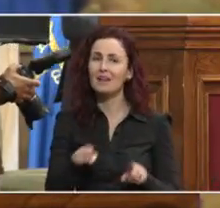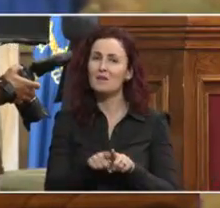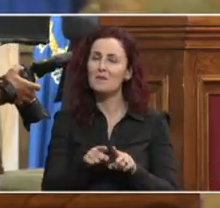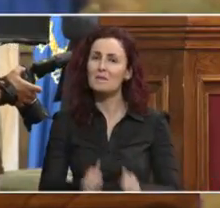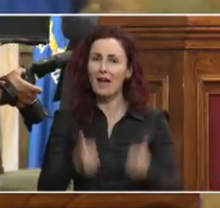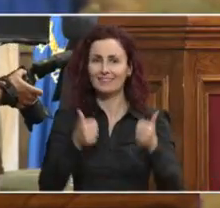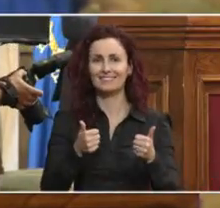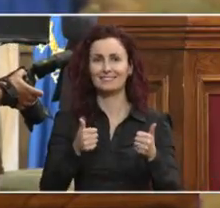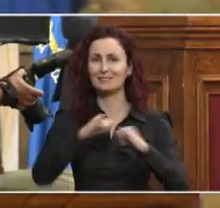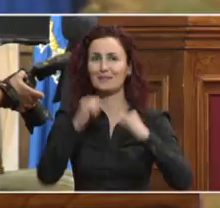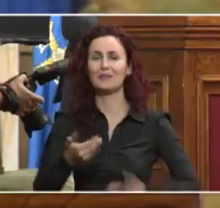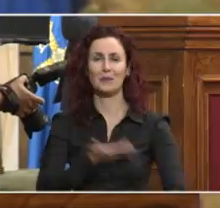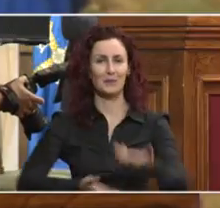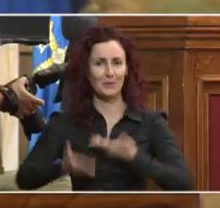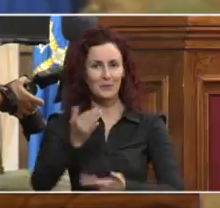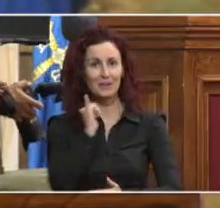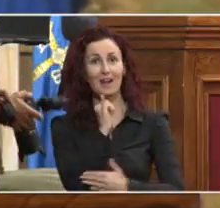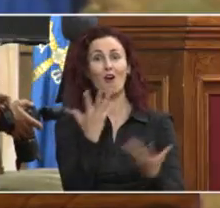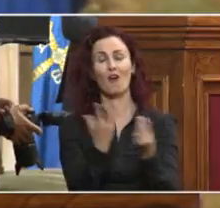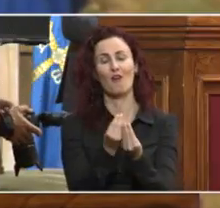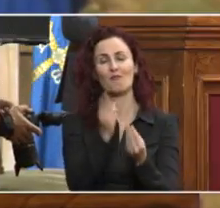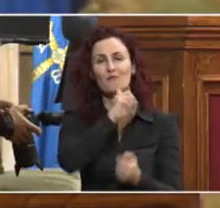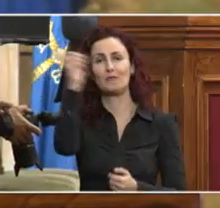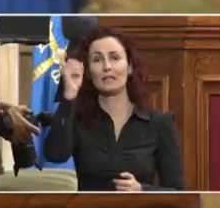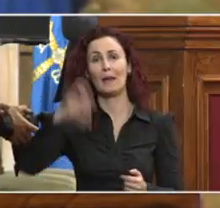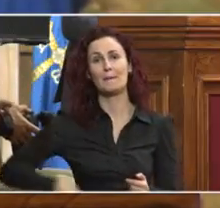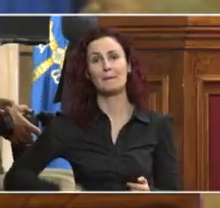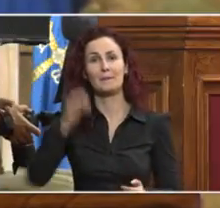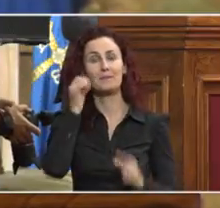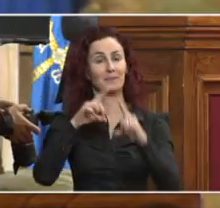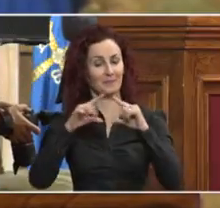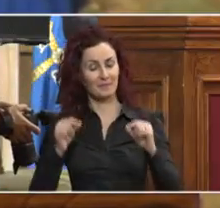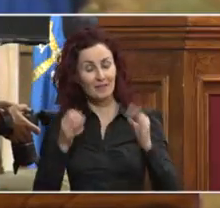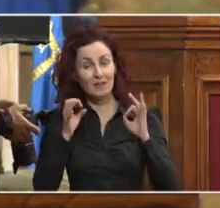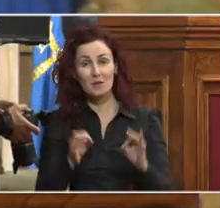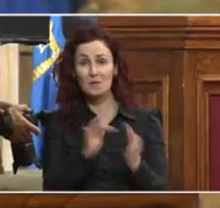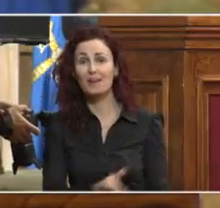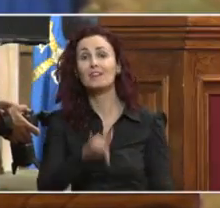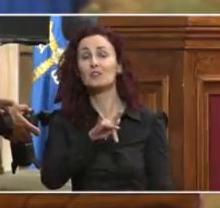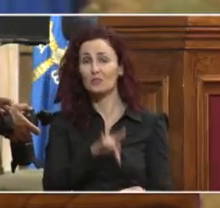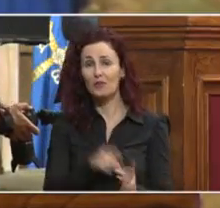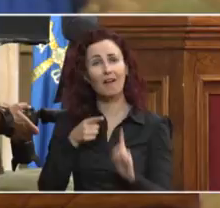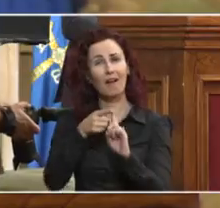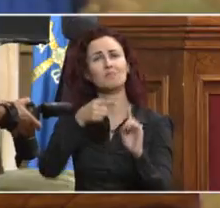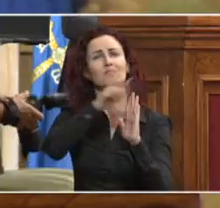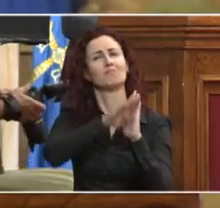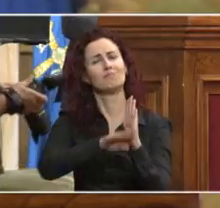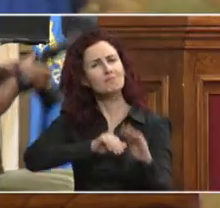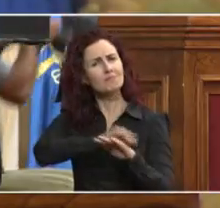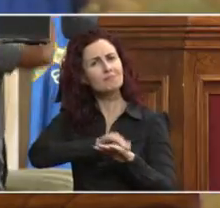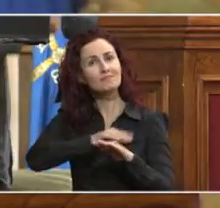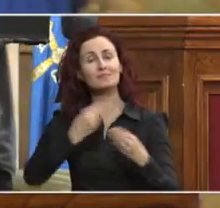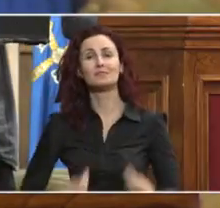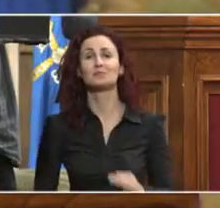la feliz colaboración de nuestra institución con la Fundación Princesa de Asturias, cumpliendo precisamente los objetivos con